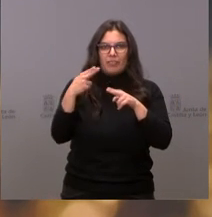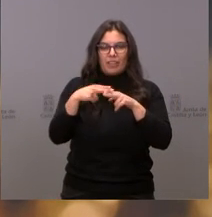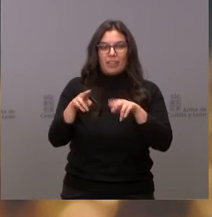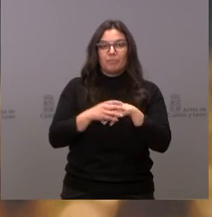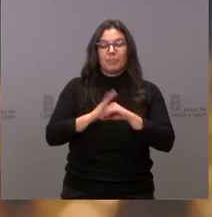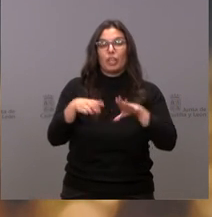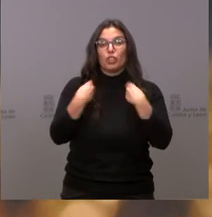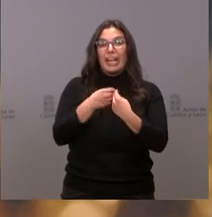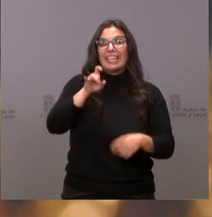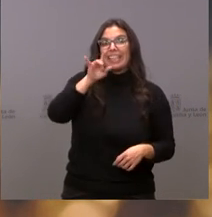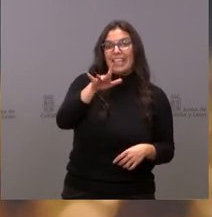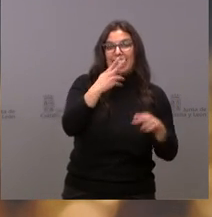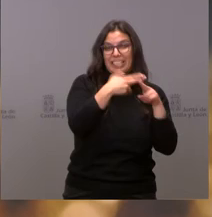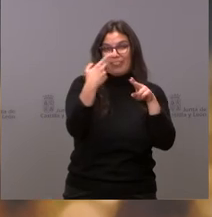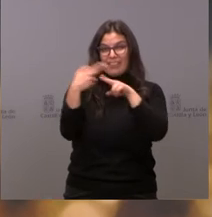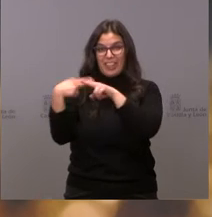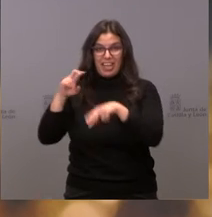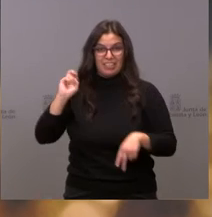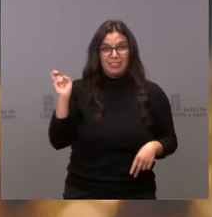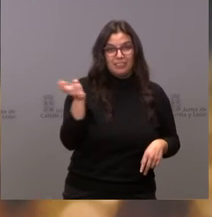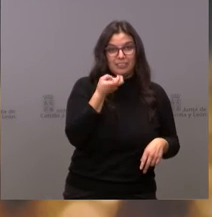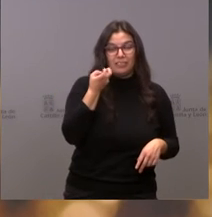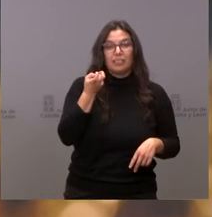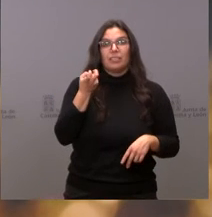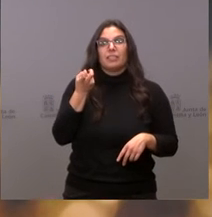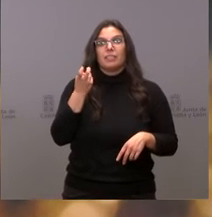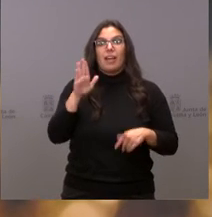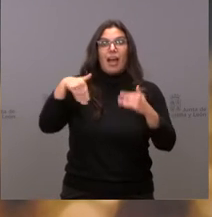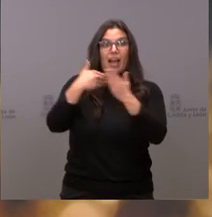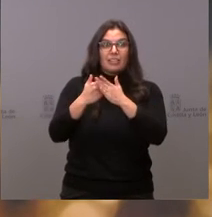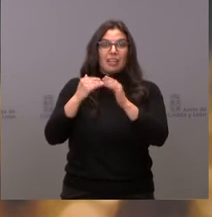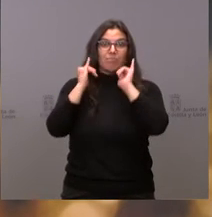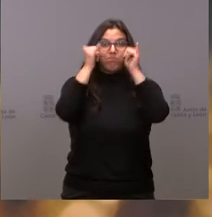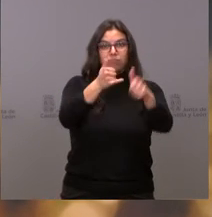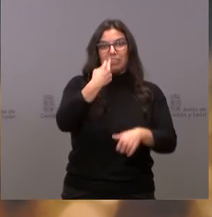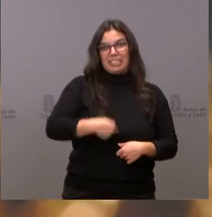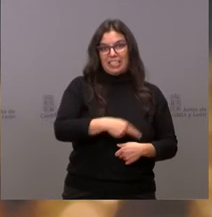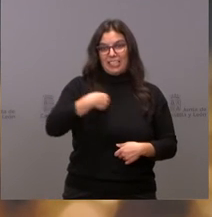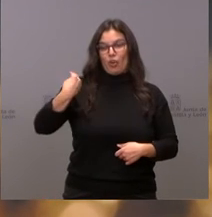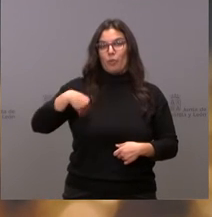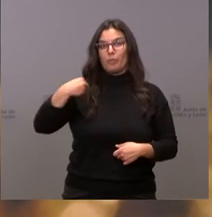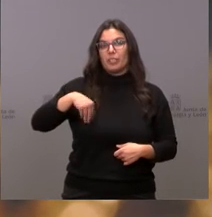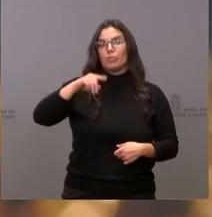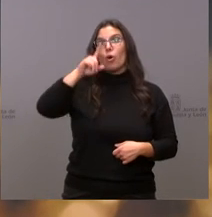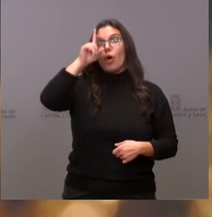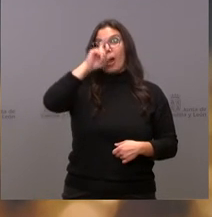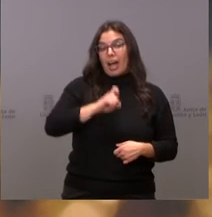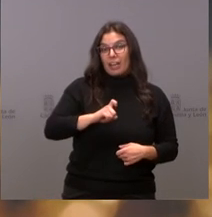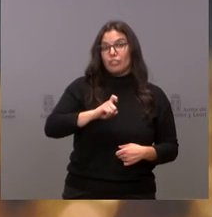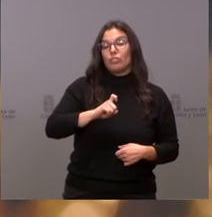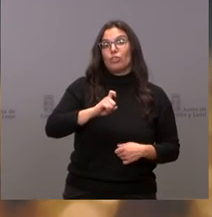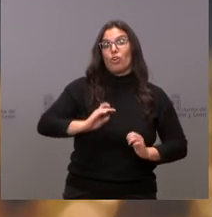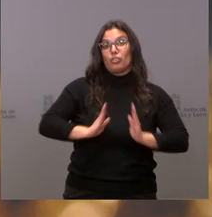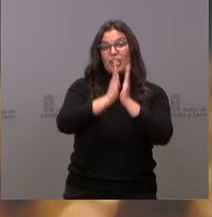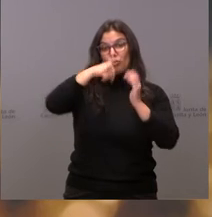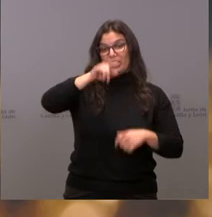citas que llegan que nos llevan a santiago en el año xacobeo 2021 con su prolongación en el